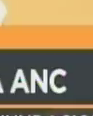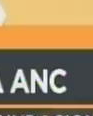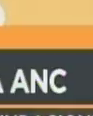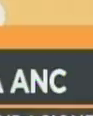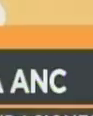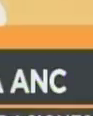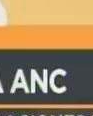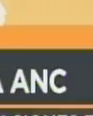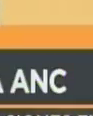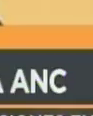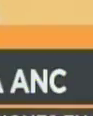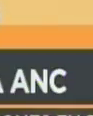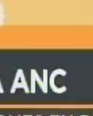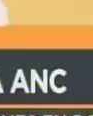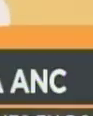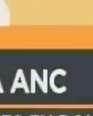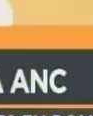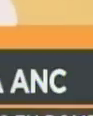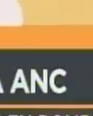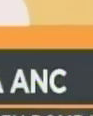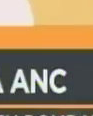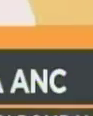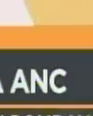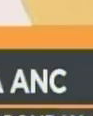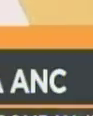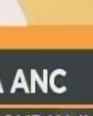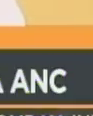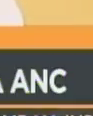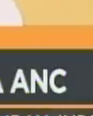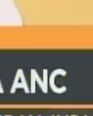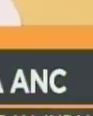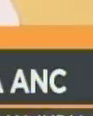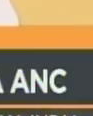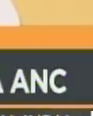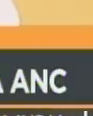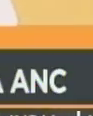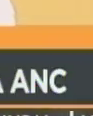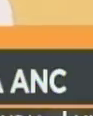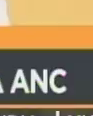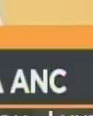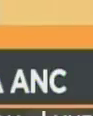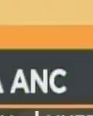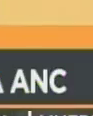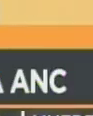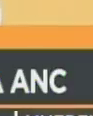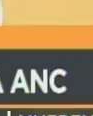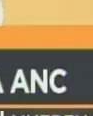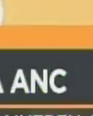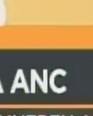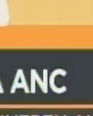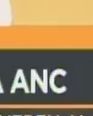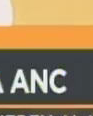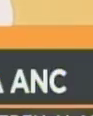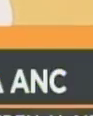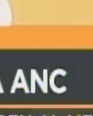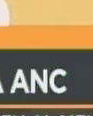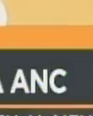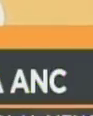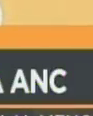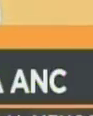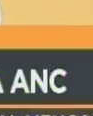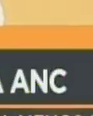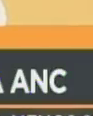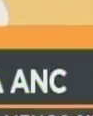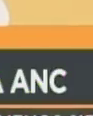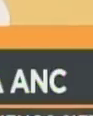en esta Asamblea Nacional Constituyente para la construcción del capítulo juventud, que es el capítulo del futuro. Es lo que nos proponemos nosotros. Arrancamos este sábado